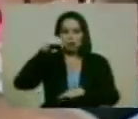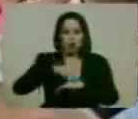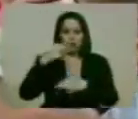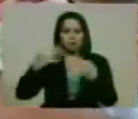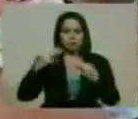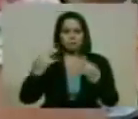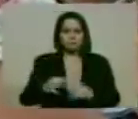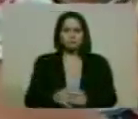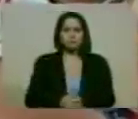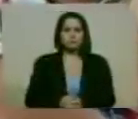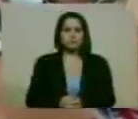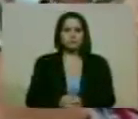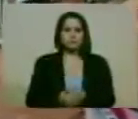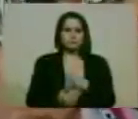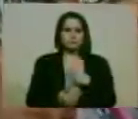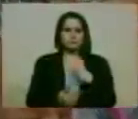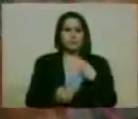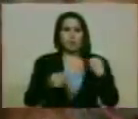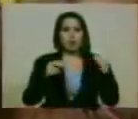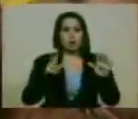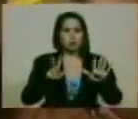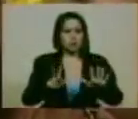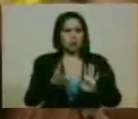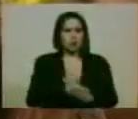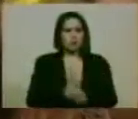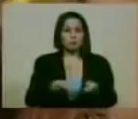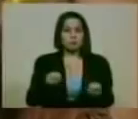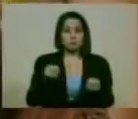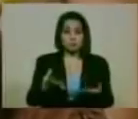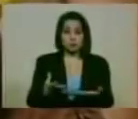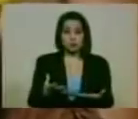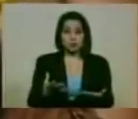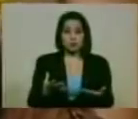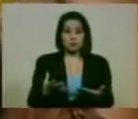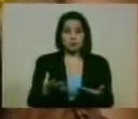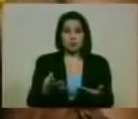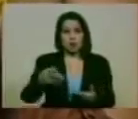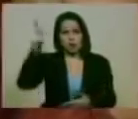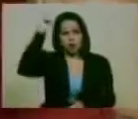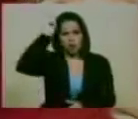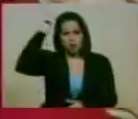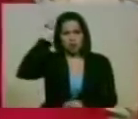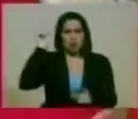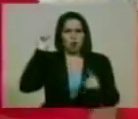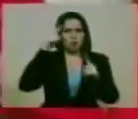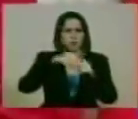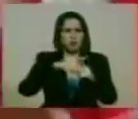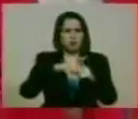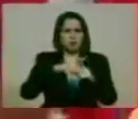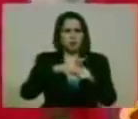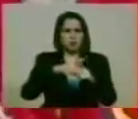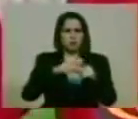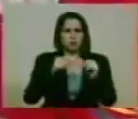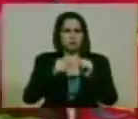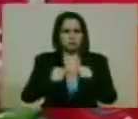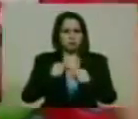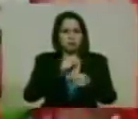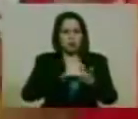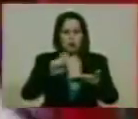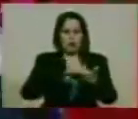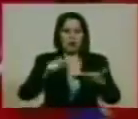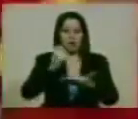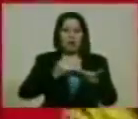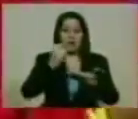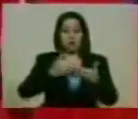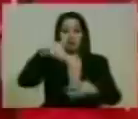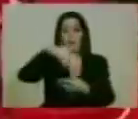Octavo, garantizar el otorgamiento de la cédula indígena con el objetivo de establecer el registro nacional